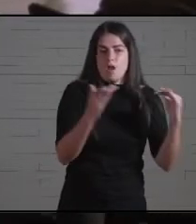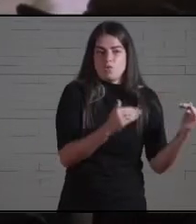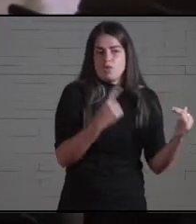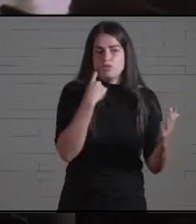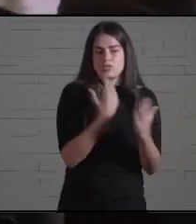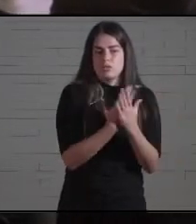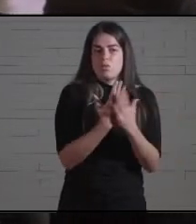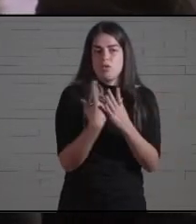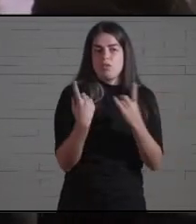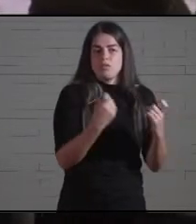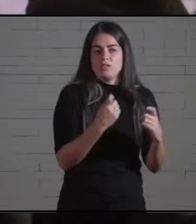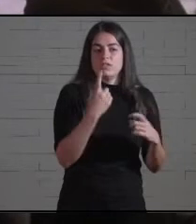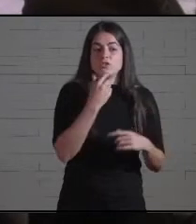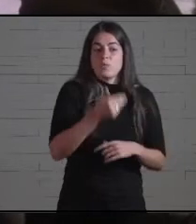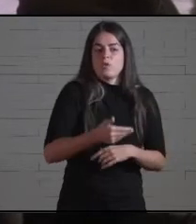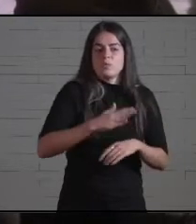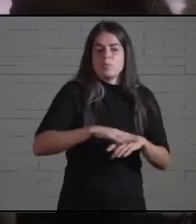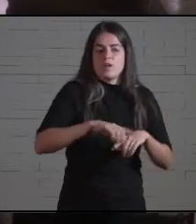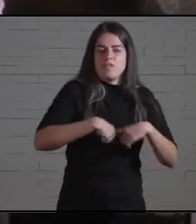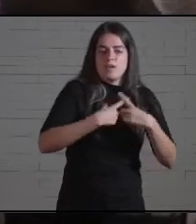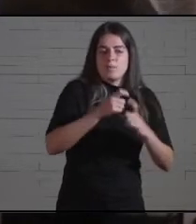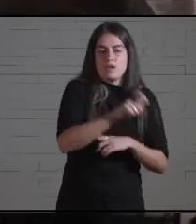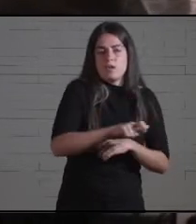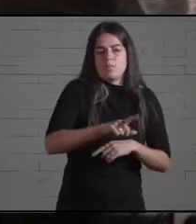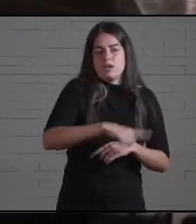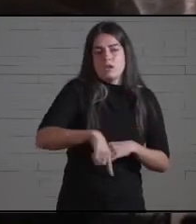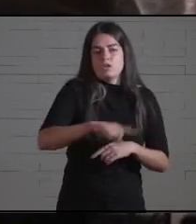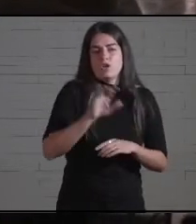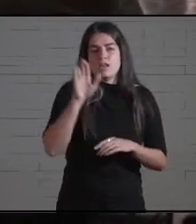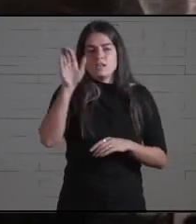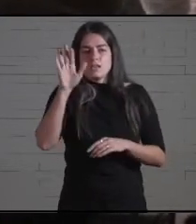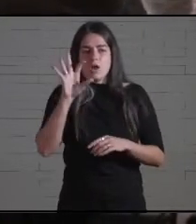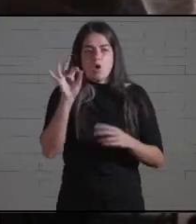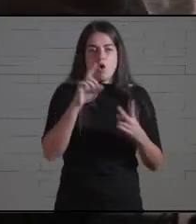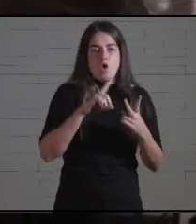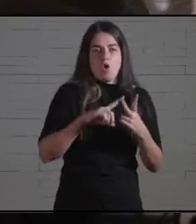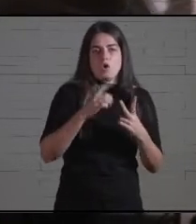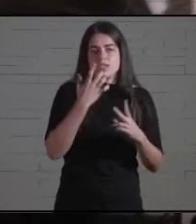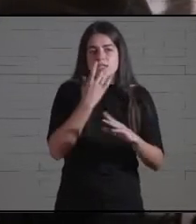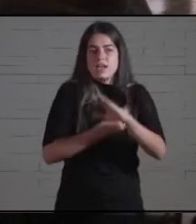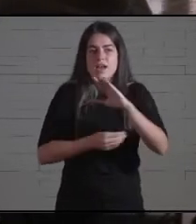las personas y familias extranjeras o de origen